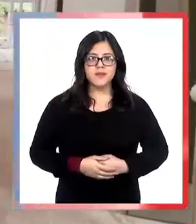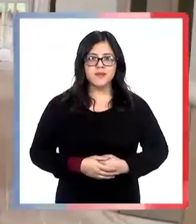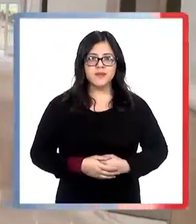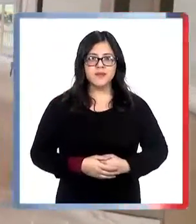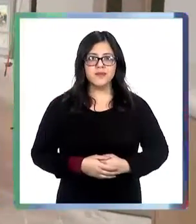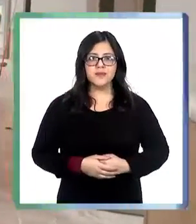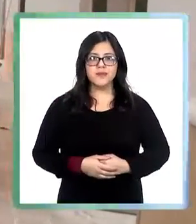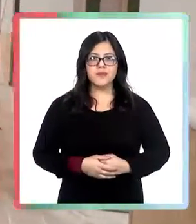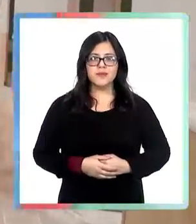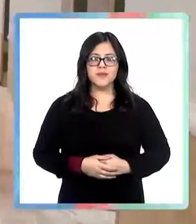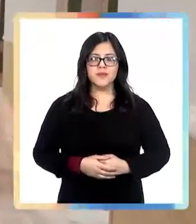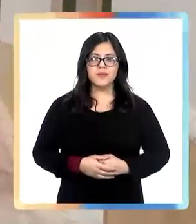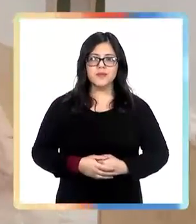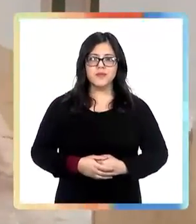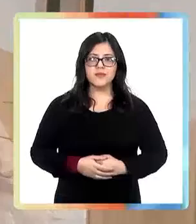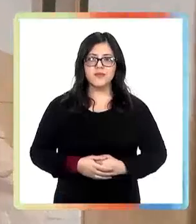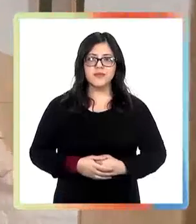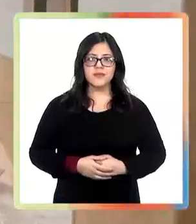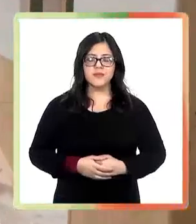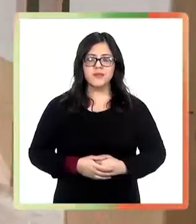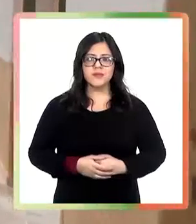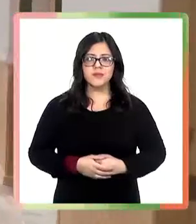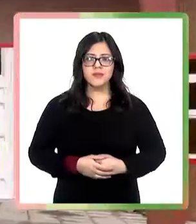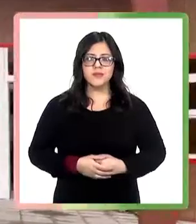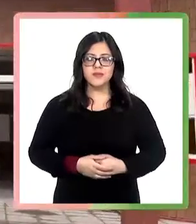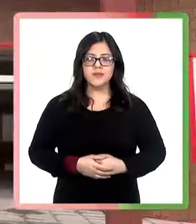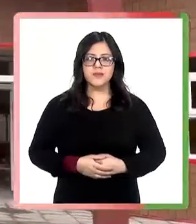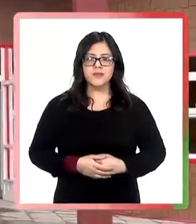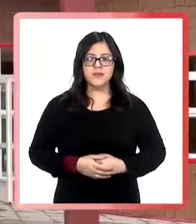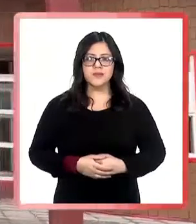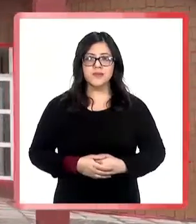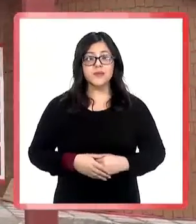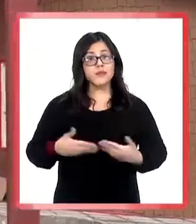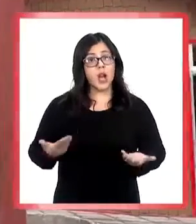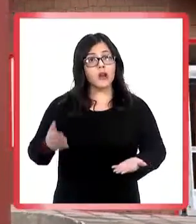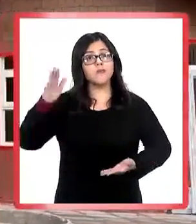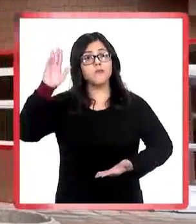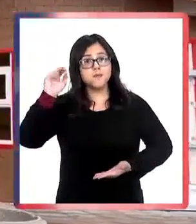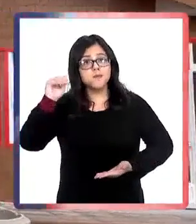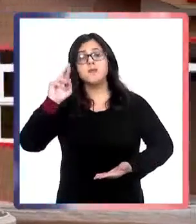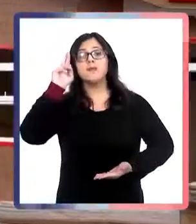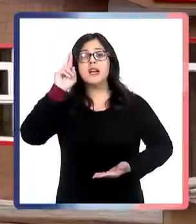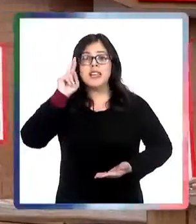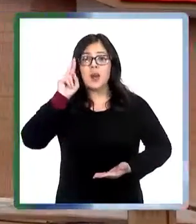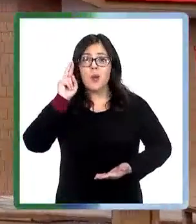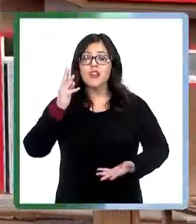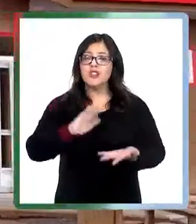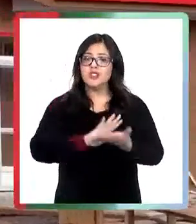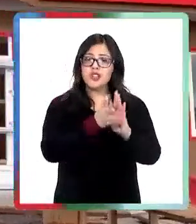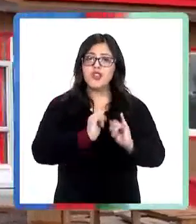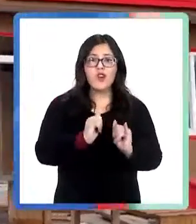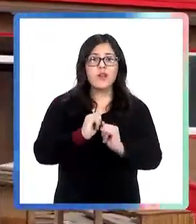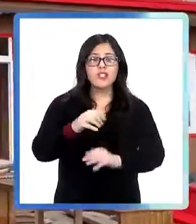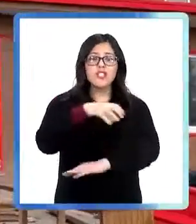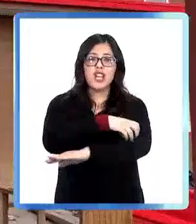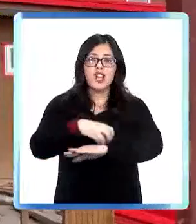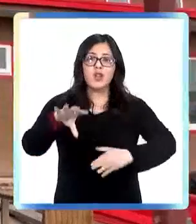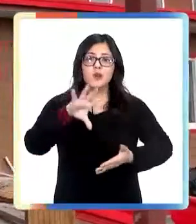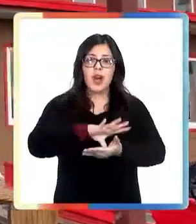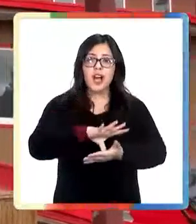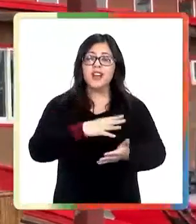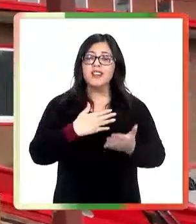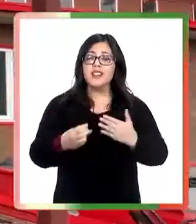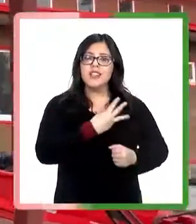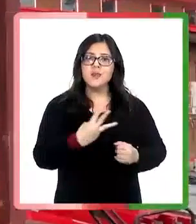El avance en la obra sigue su curso de acuerdo a lo proyectado. Se espera que pueda iniciar sus trabajos lectivos en marzo